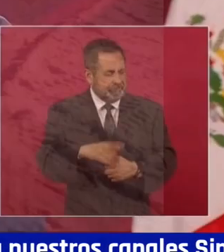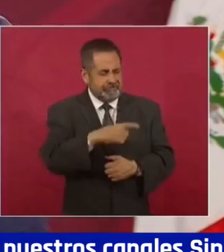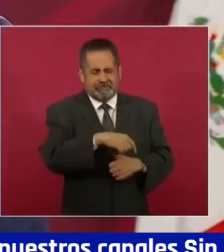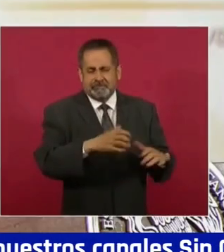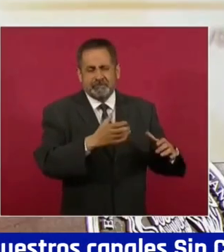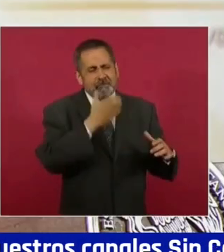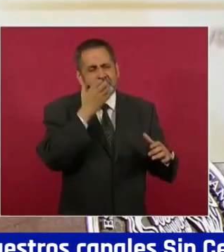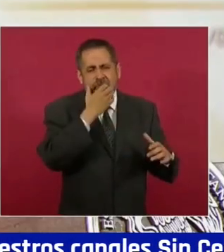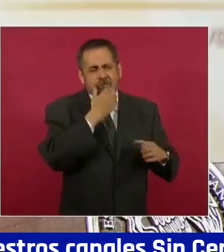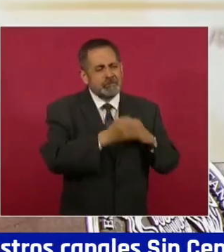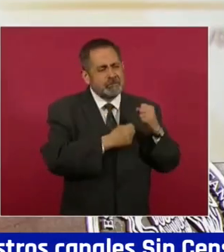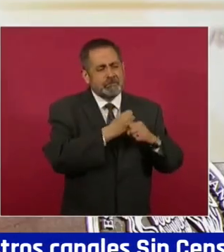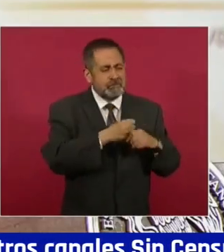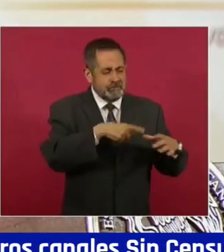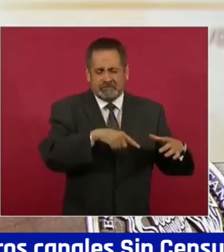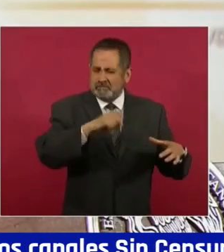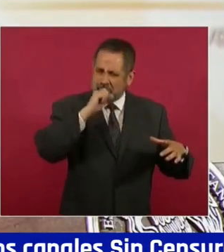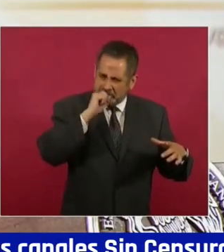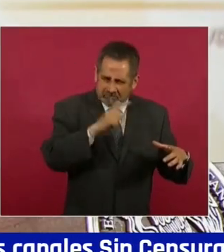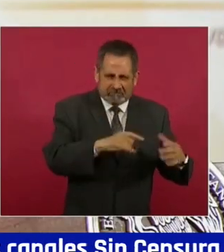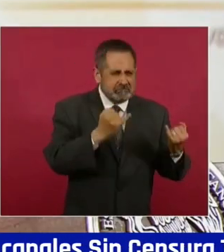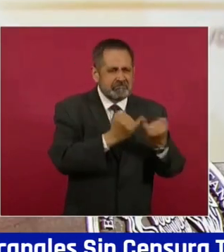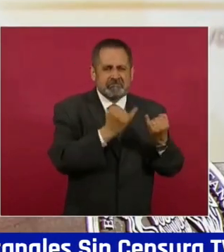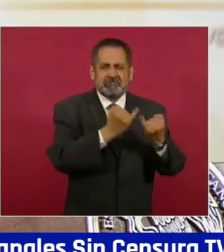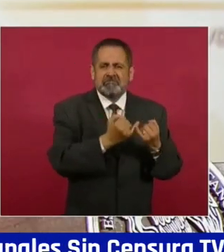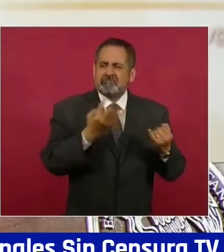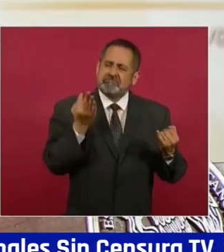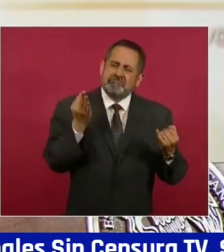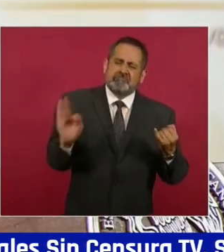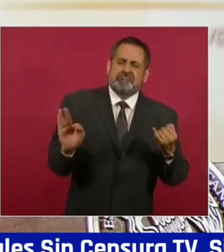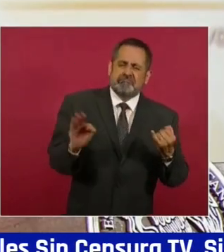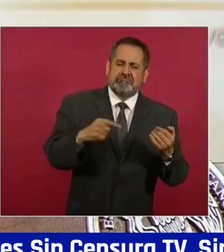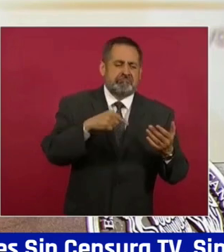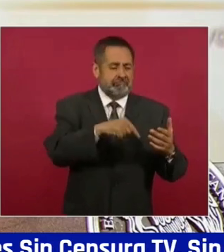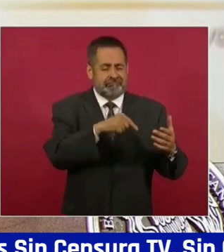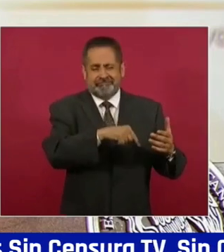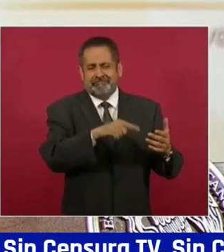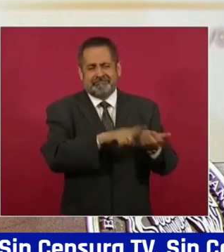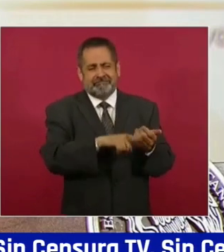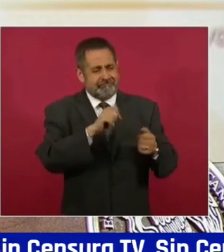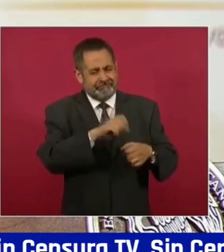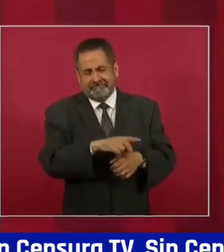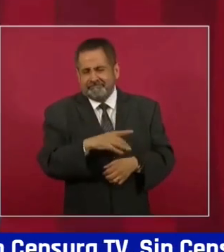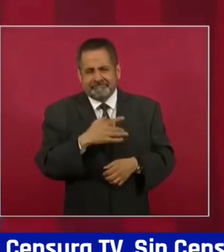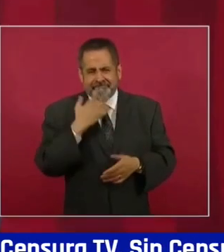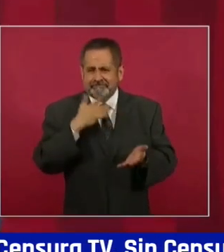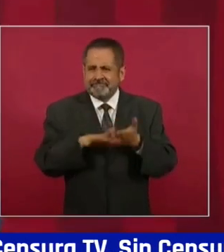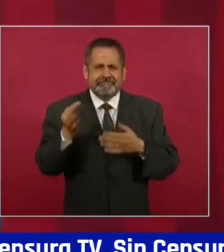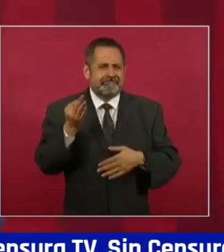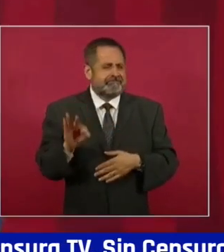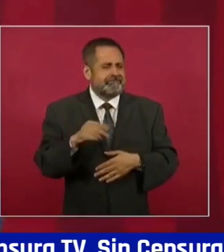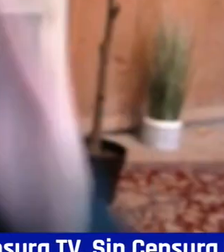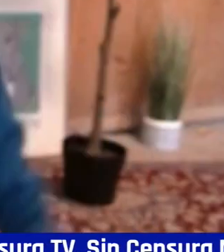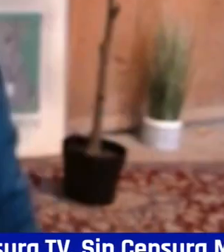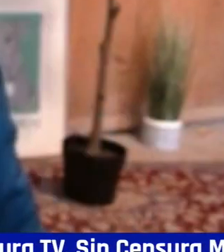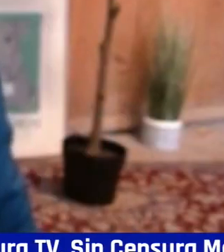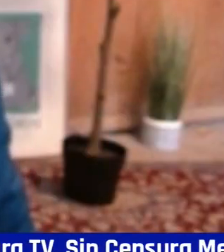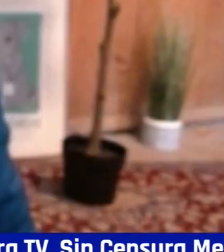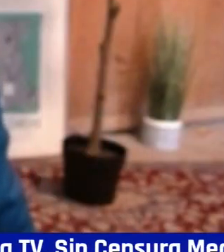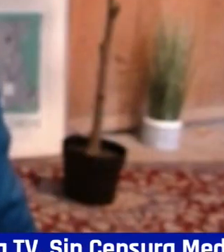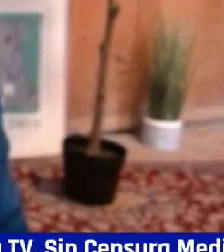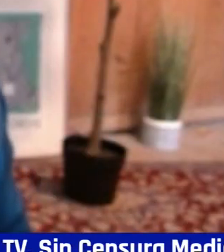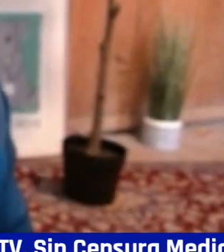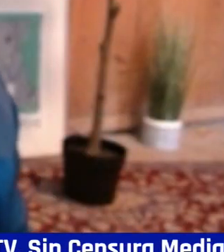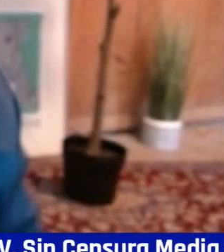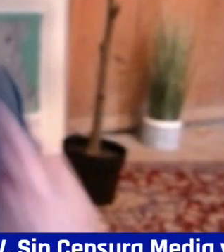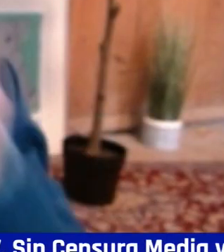de ese mineral, ni la ambición que despierten las grandes potencias porque es estratégico para el futuro, que incluso, lo dice así el presidente López Obrador,